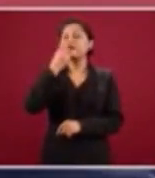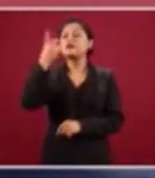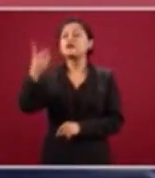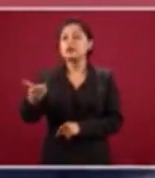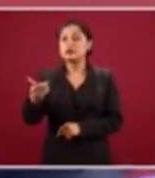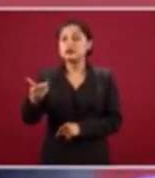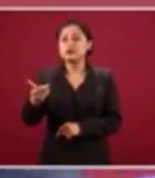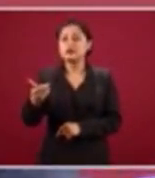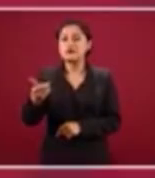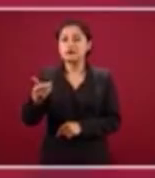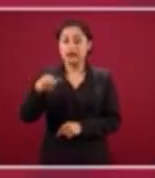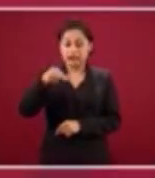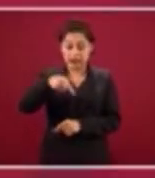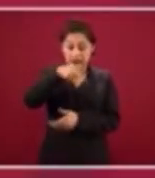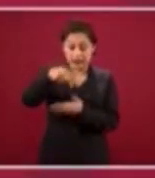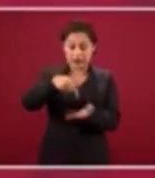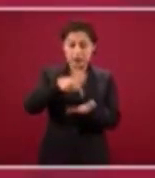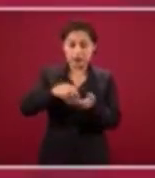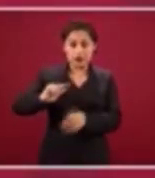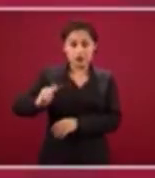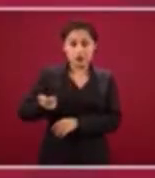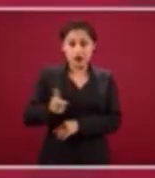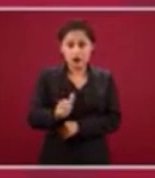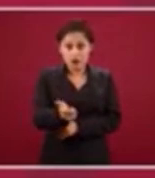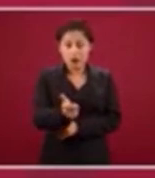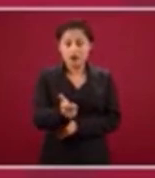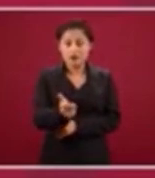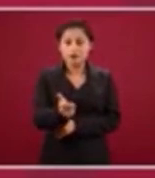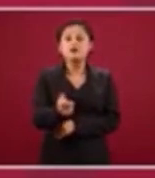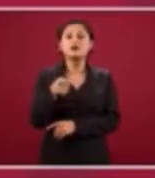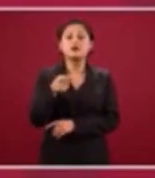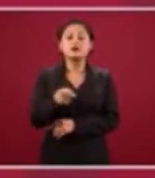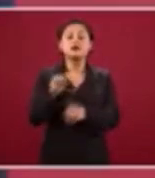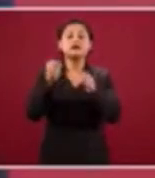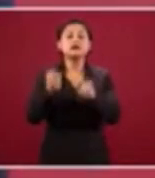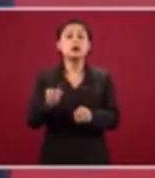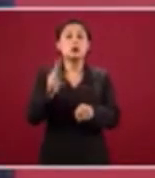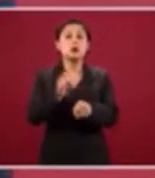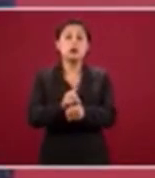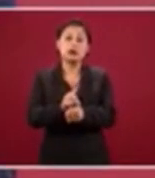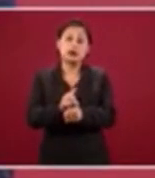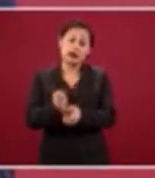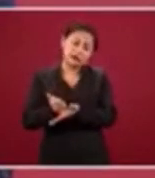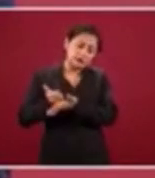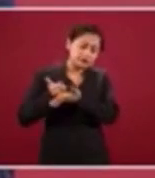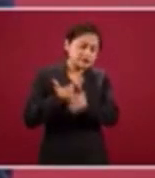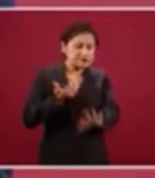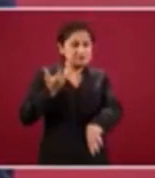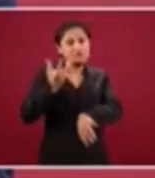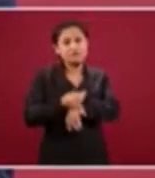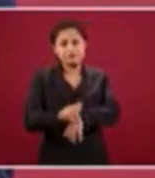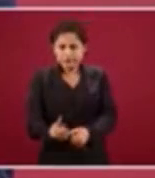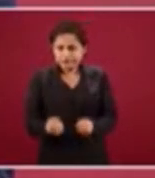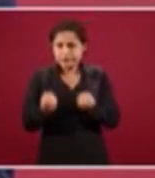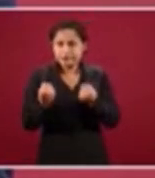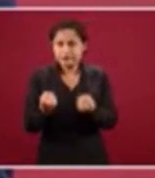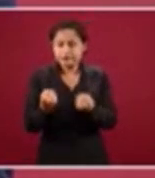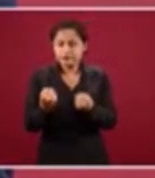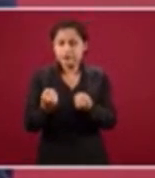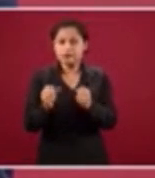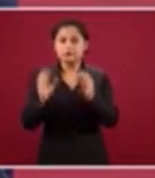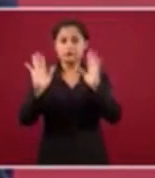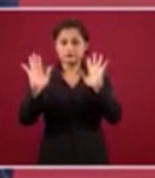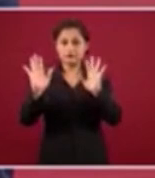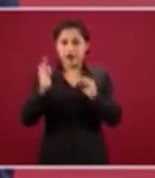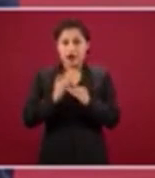la seguridad en Guanajuato y estamos logrando, todavía no puedo echar